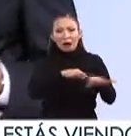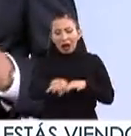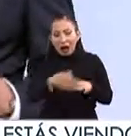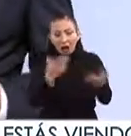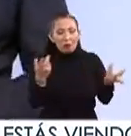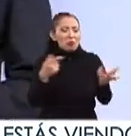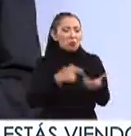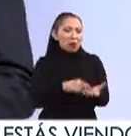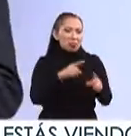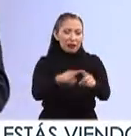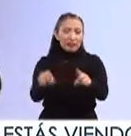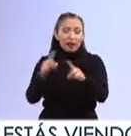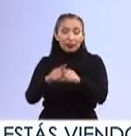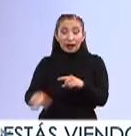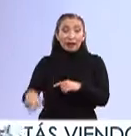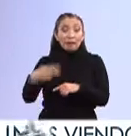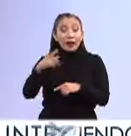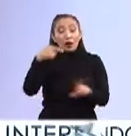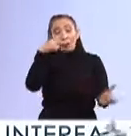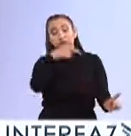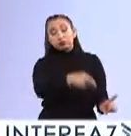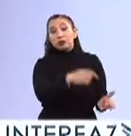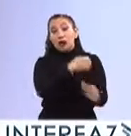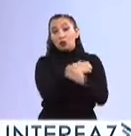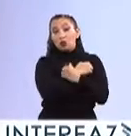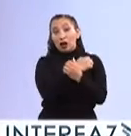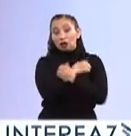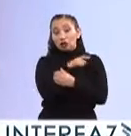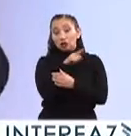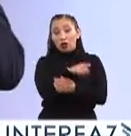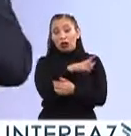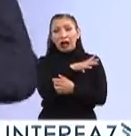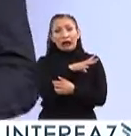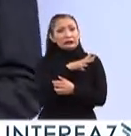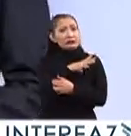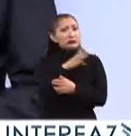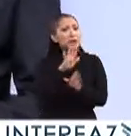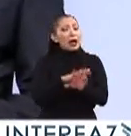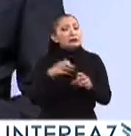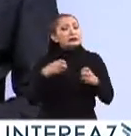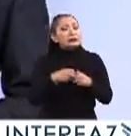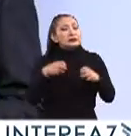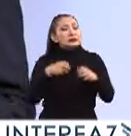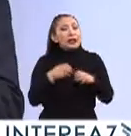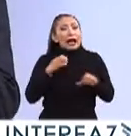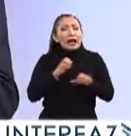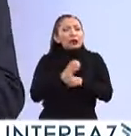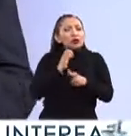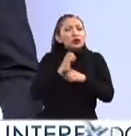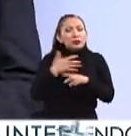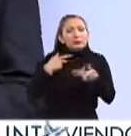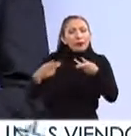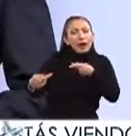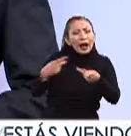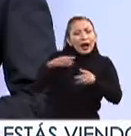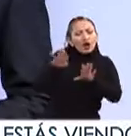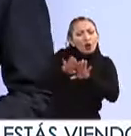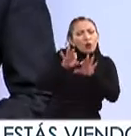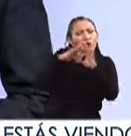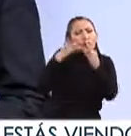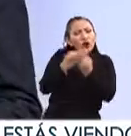en fin. Pero también en la parte educativa hay un importante estrés. Cada vez más se han desarrollado estrategias